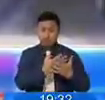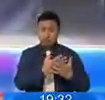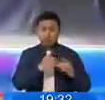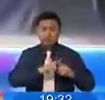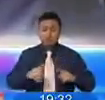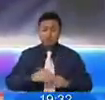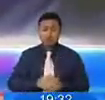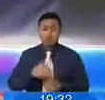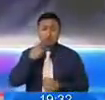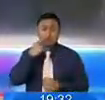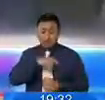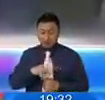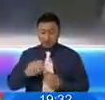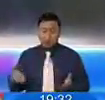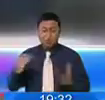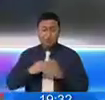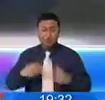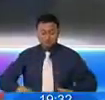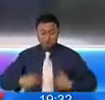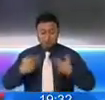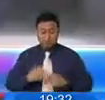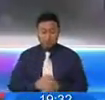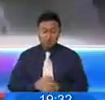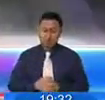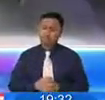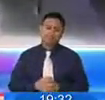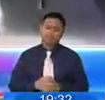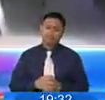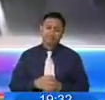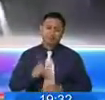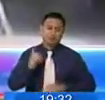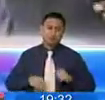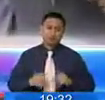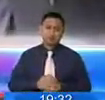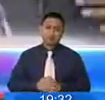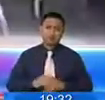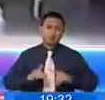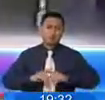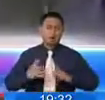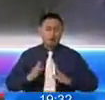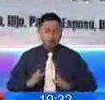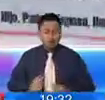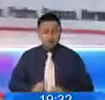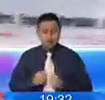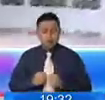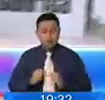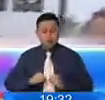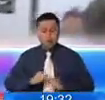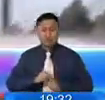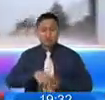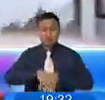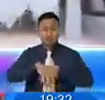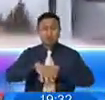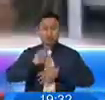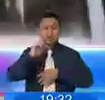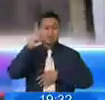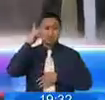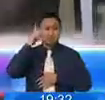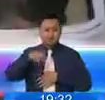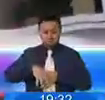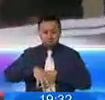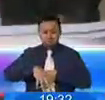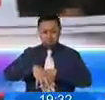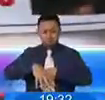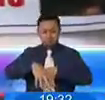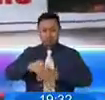devolverá a la vida a Manuelito, como era conocido en su círculo cercano, pero sacaron valor y fuerza y encabezaron la caminata que recorrió cerca